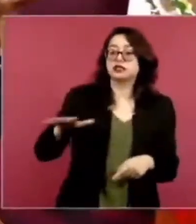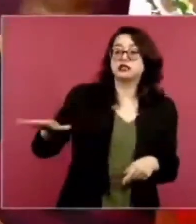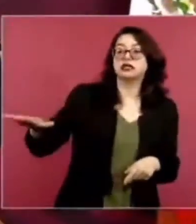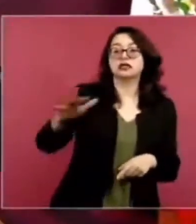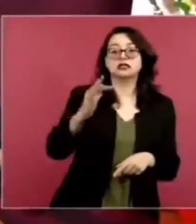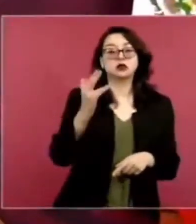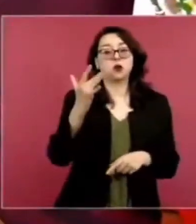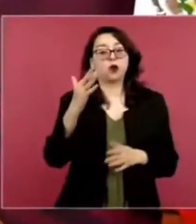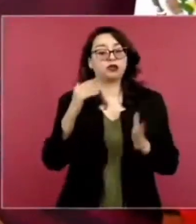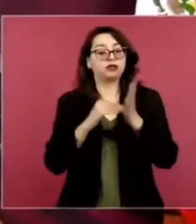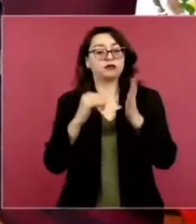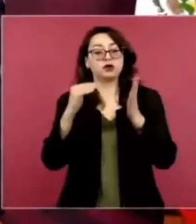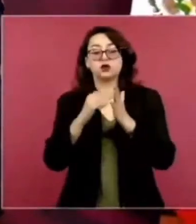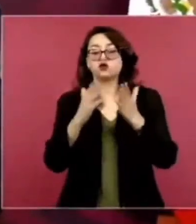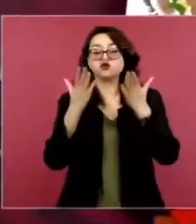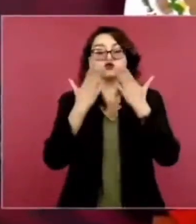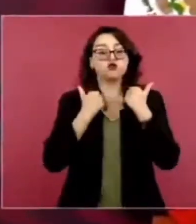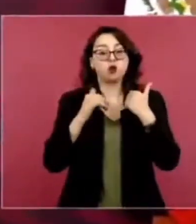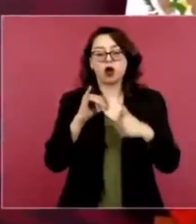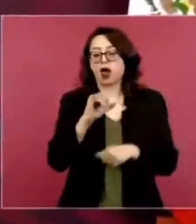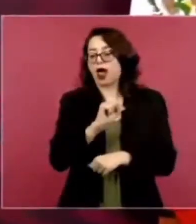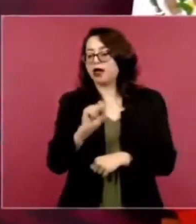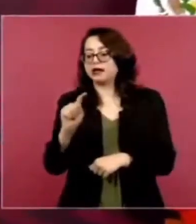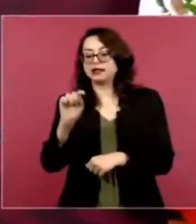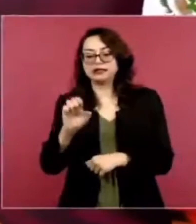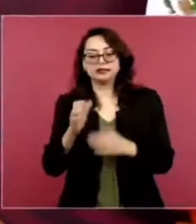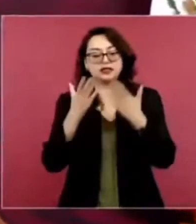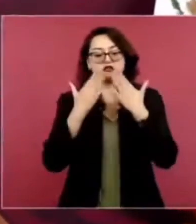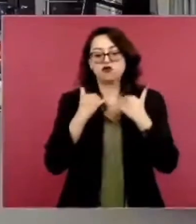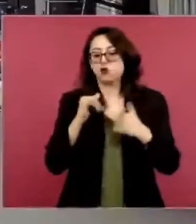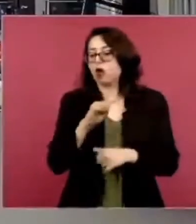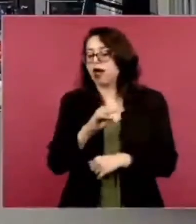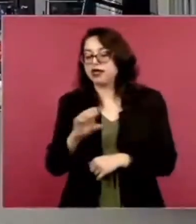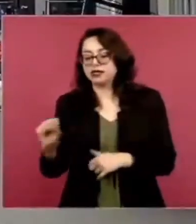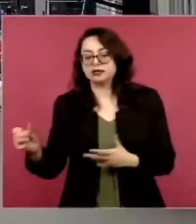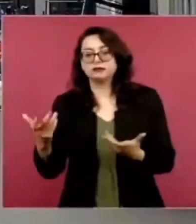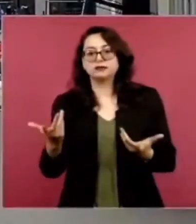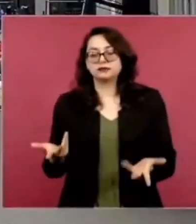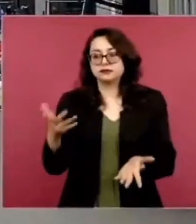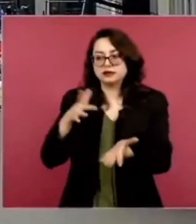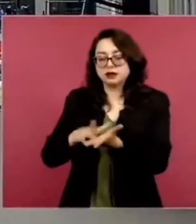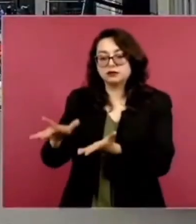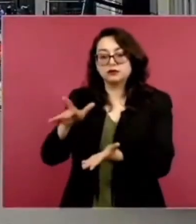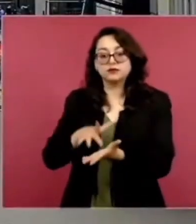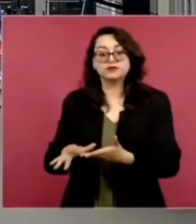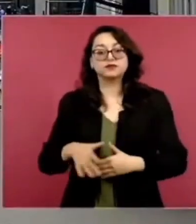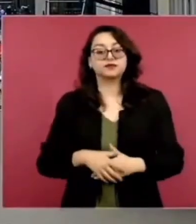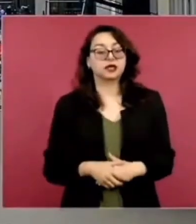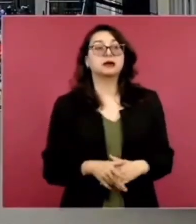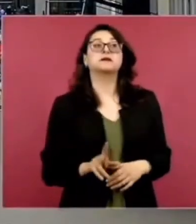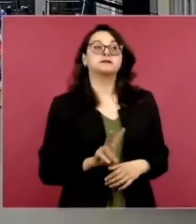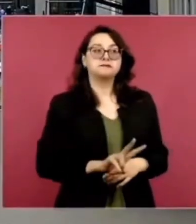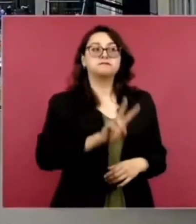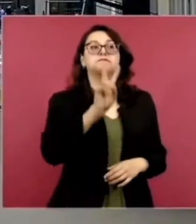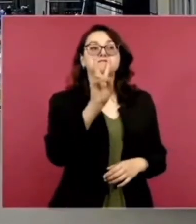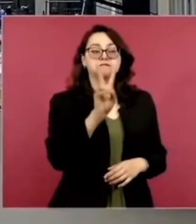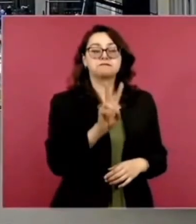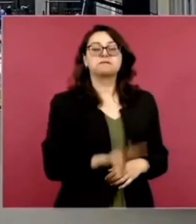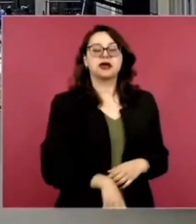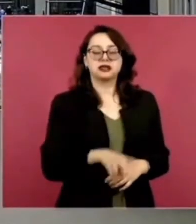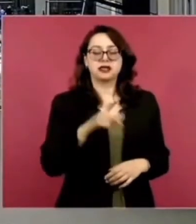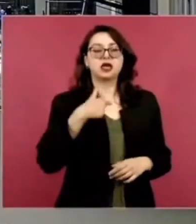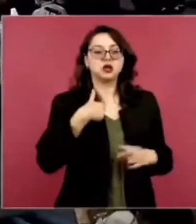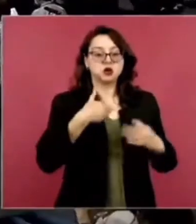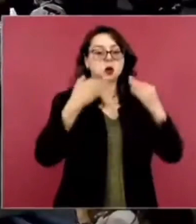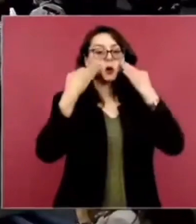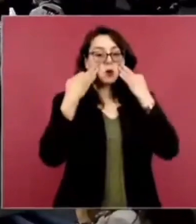social. Fuimos precisamente con el IMSS, fuimos un orgullo mundial. Sí.